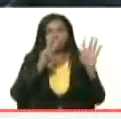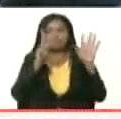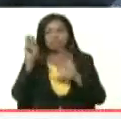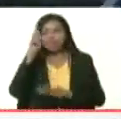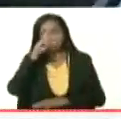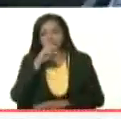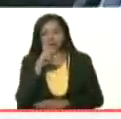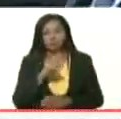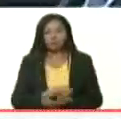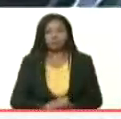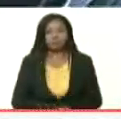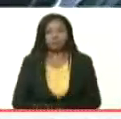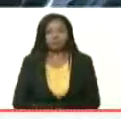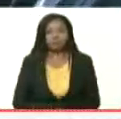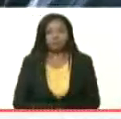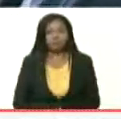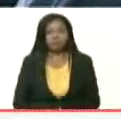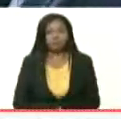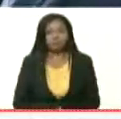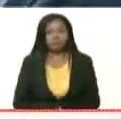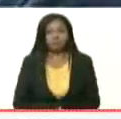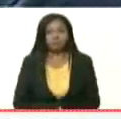años.